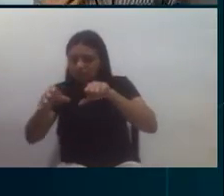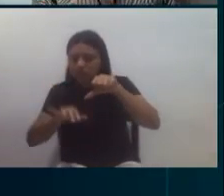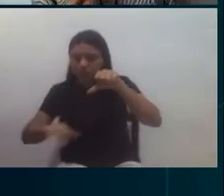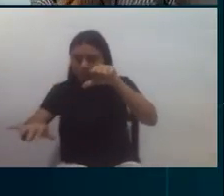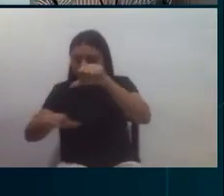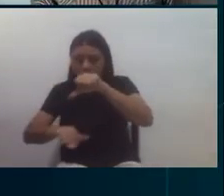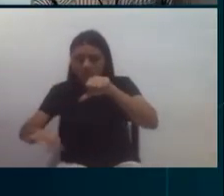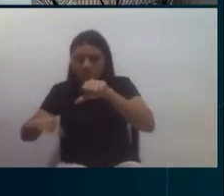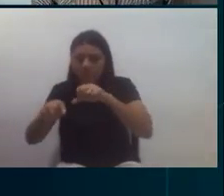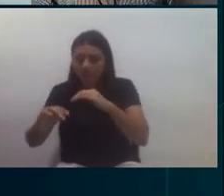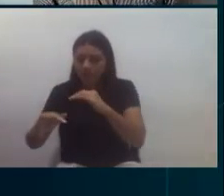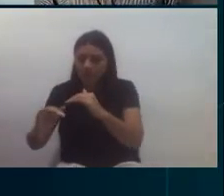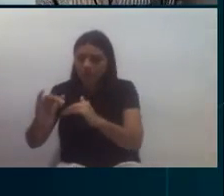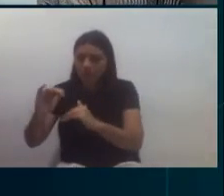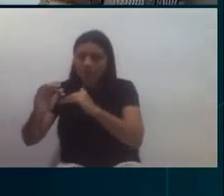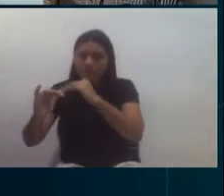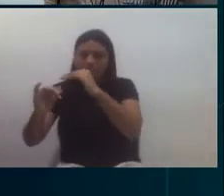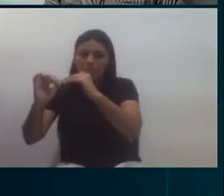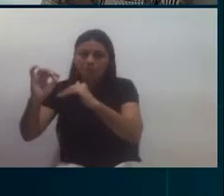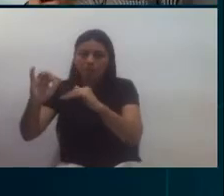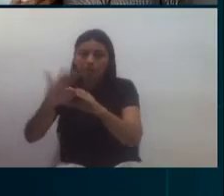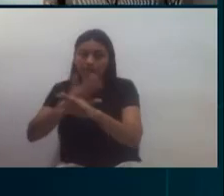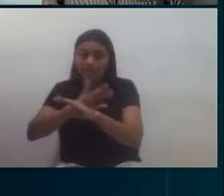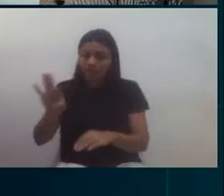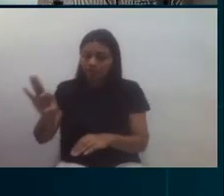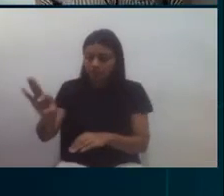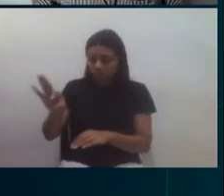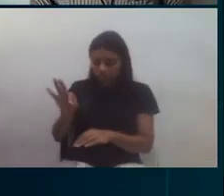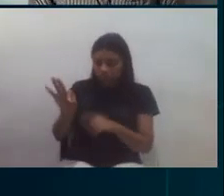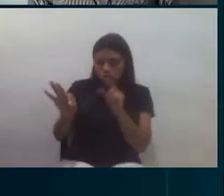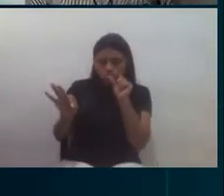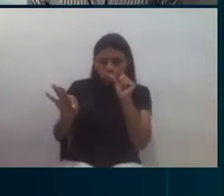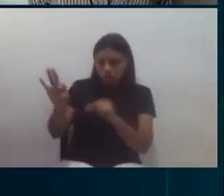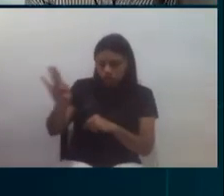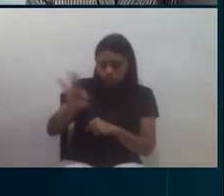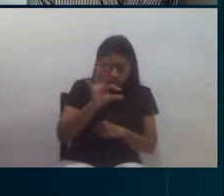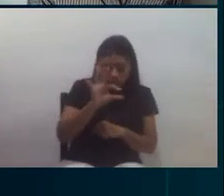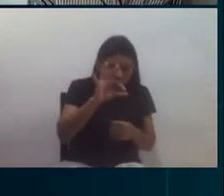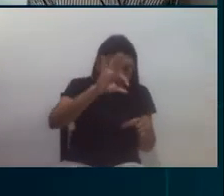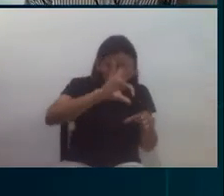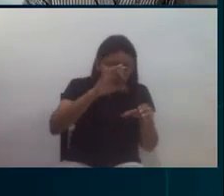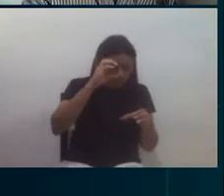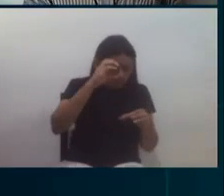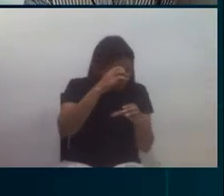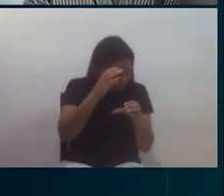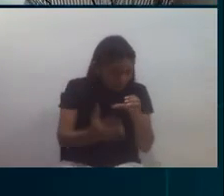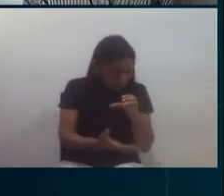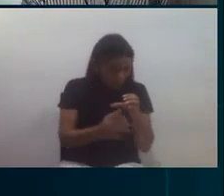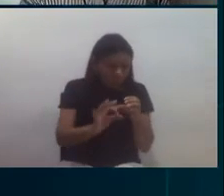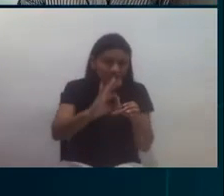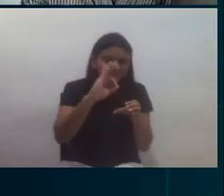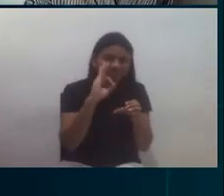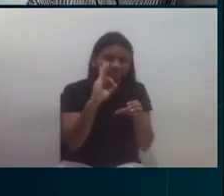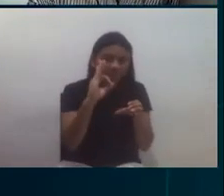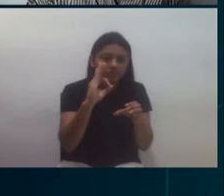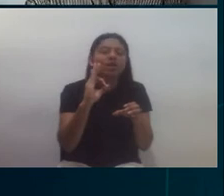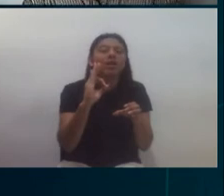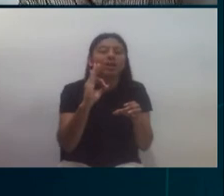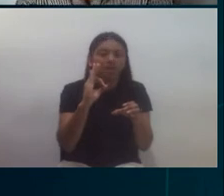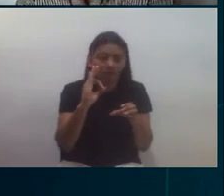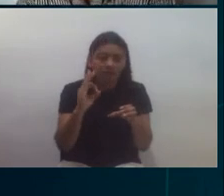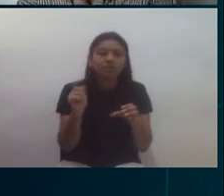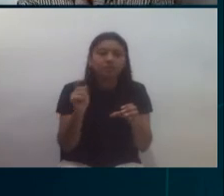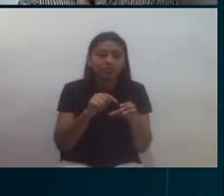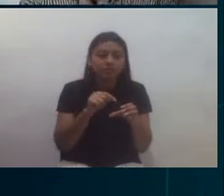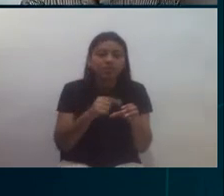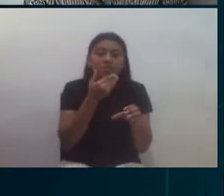una pureza mejor, evitando que ya en los motores haya pues inconvenientes o haya acumulación como